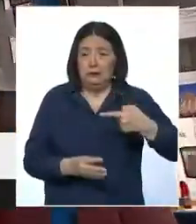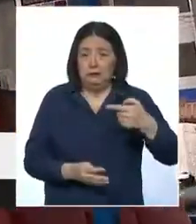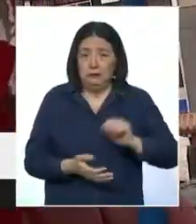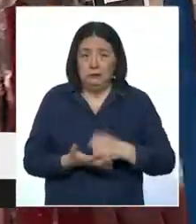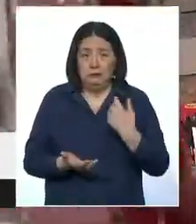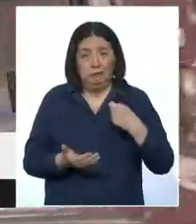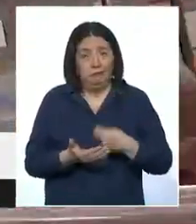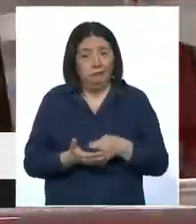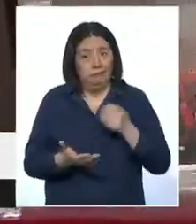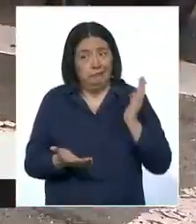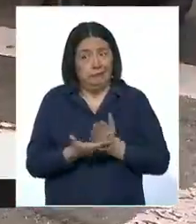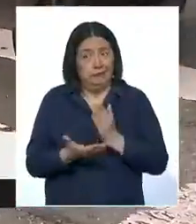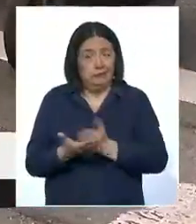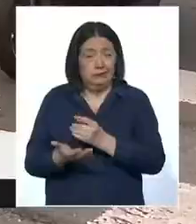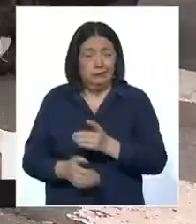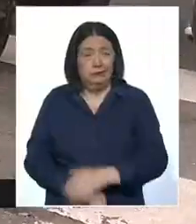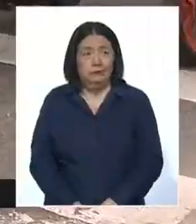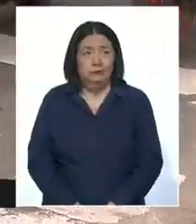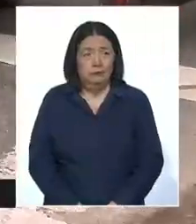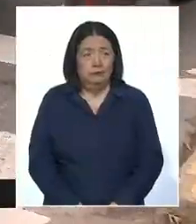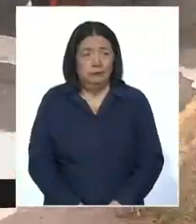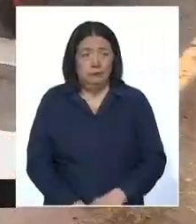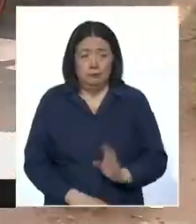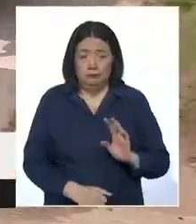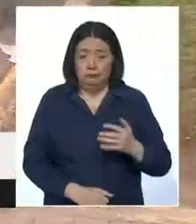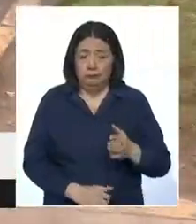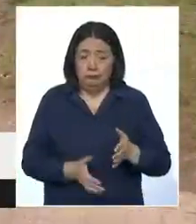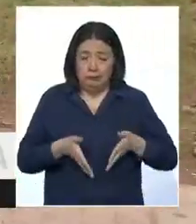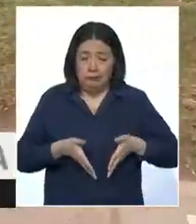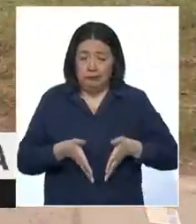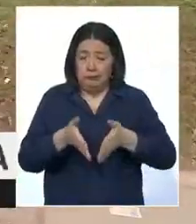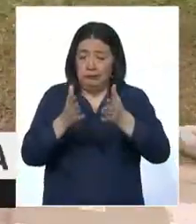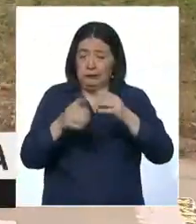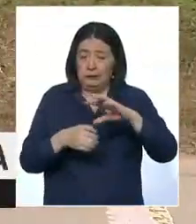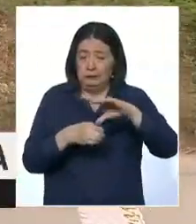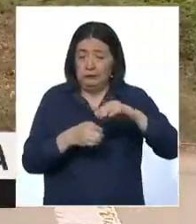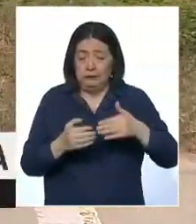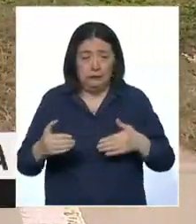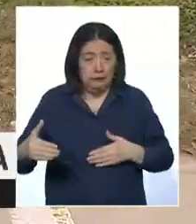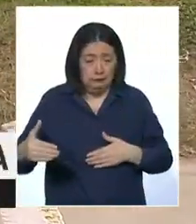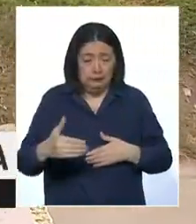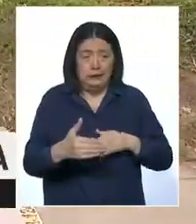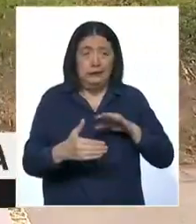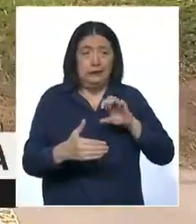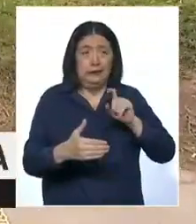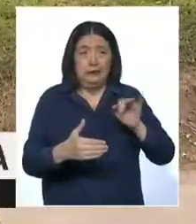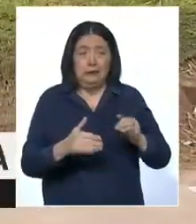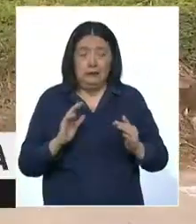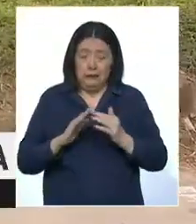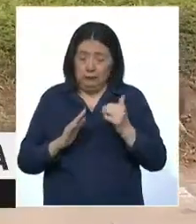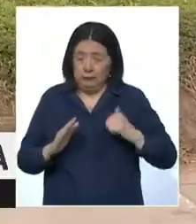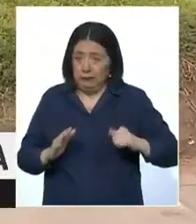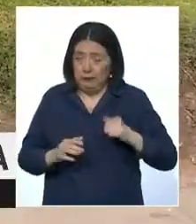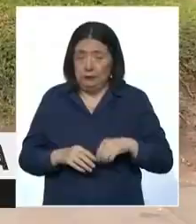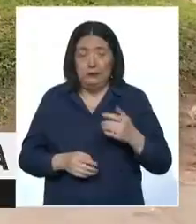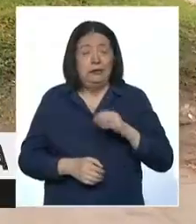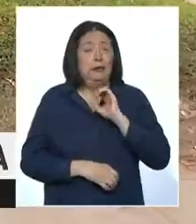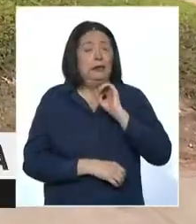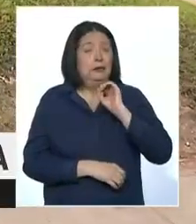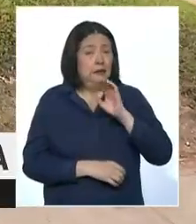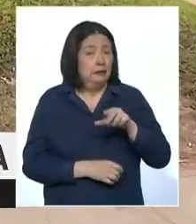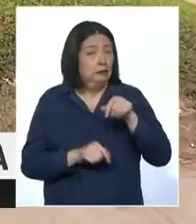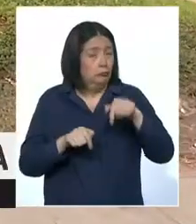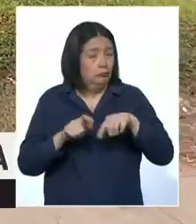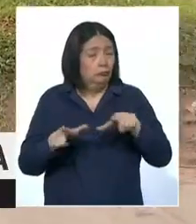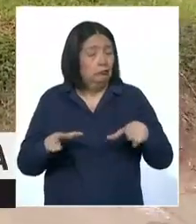en papeletas. El cruce de la avenida La Marina con Escardó es considerado por el municipio de San Miguel como uno de los